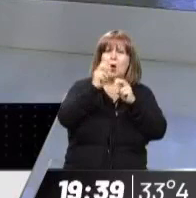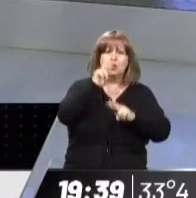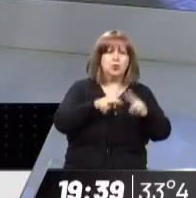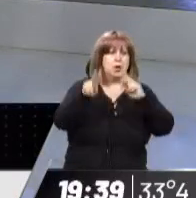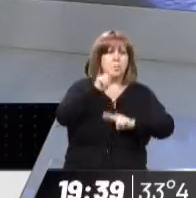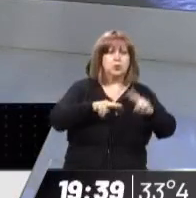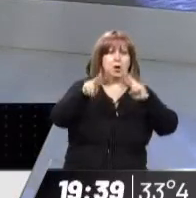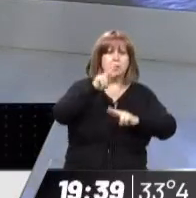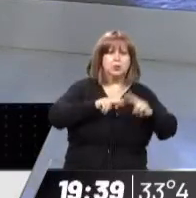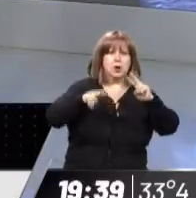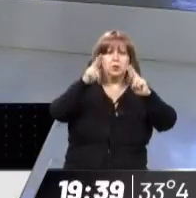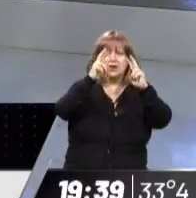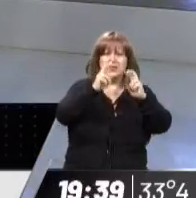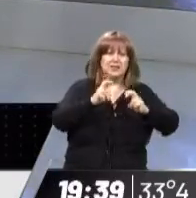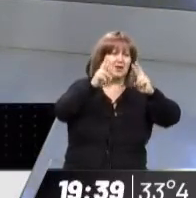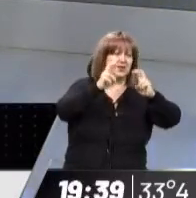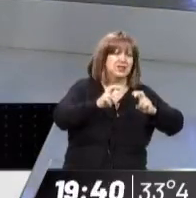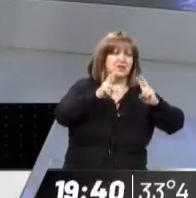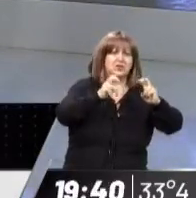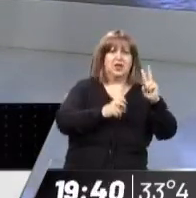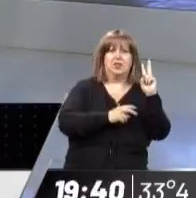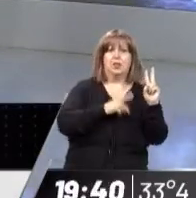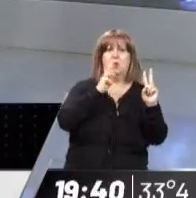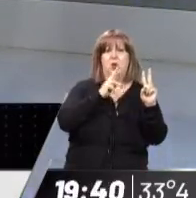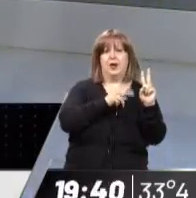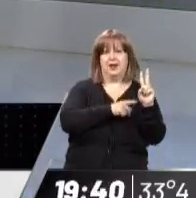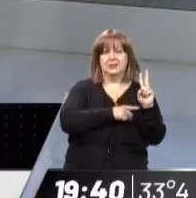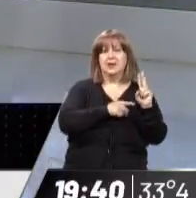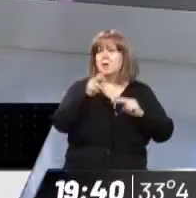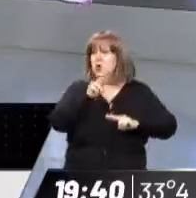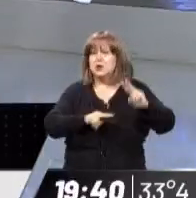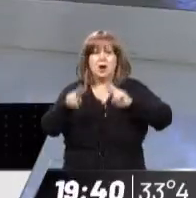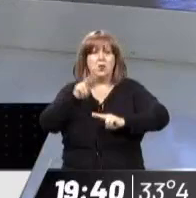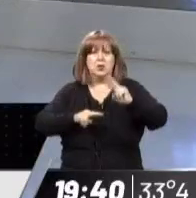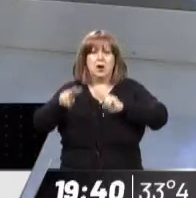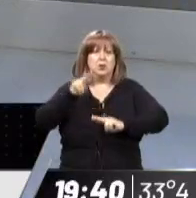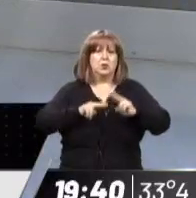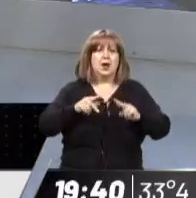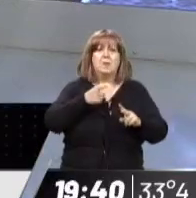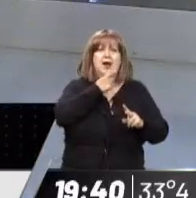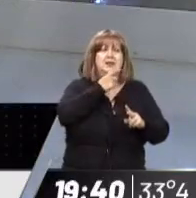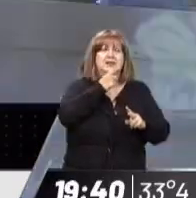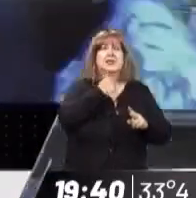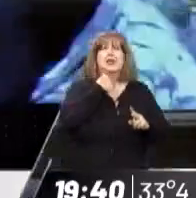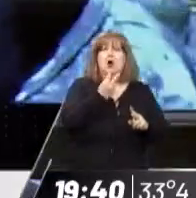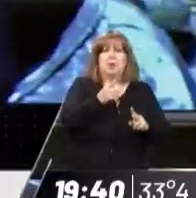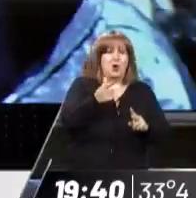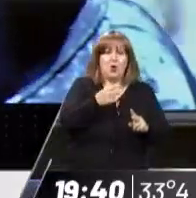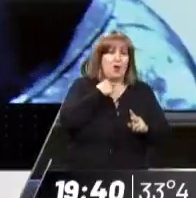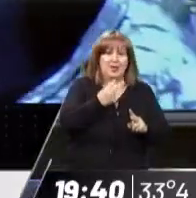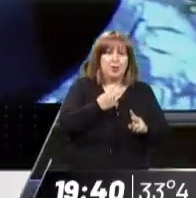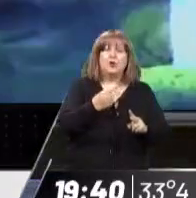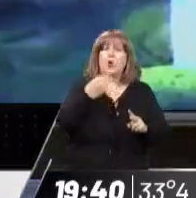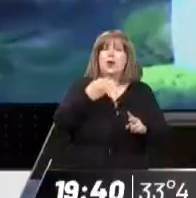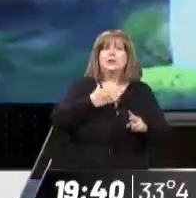familiar. Era impresionante el compromiso que tenían esas dos mujeres con esa causa. Absolutamente. Y mira, estando